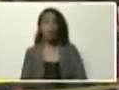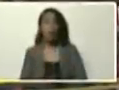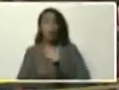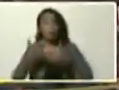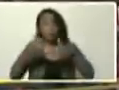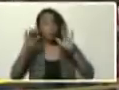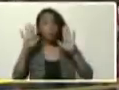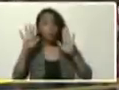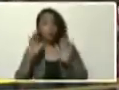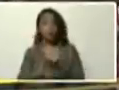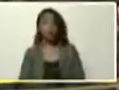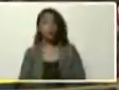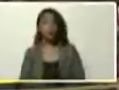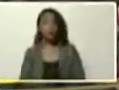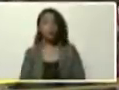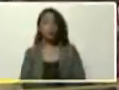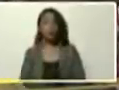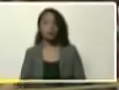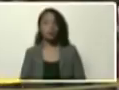supuesto